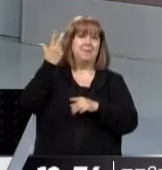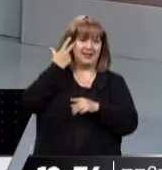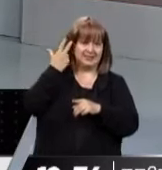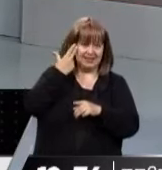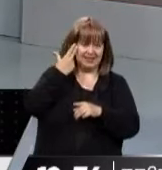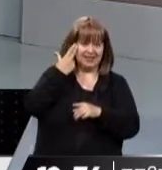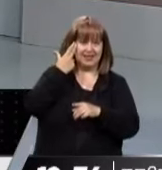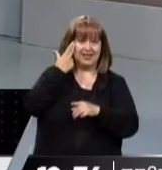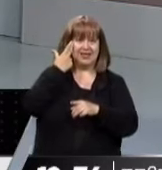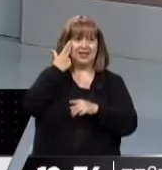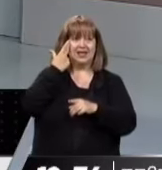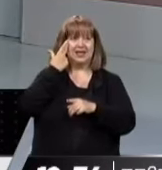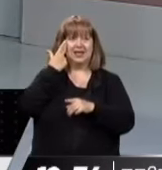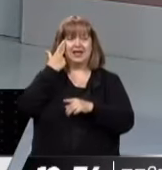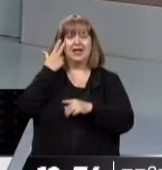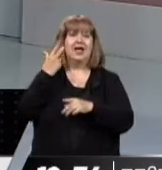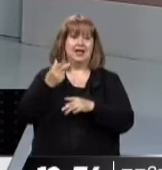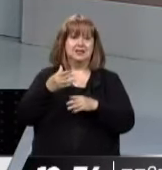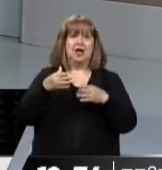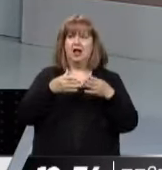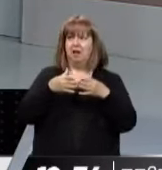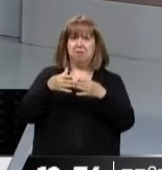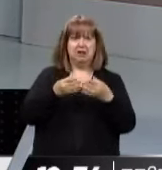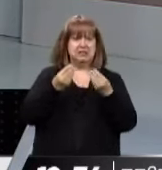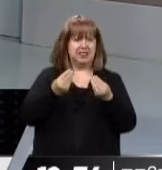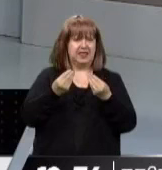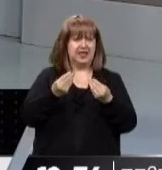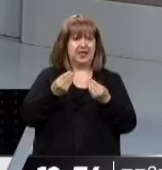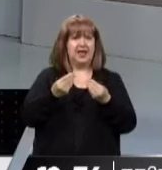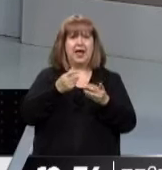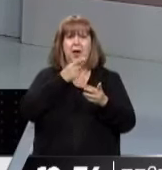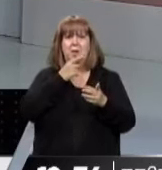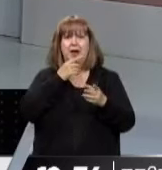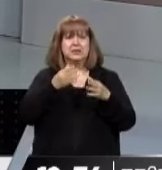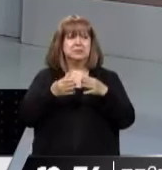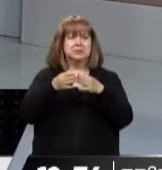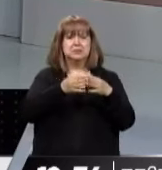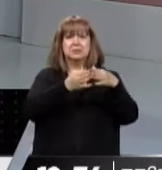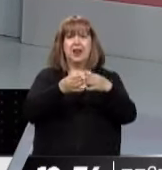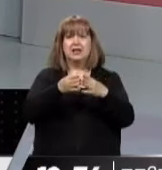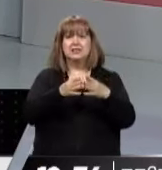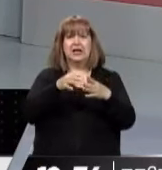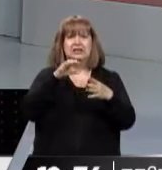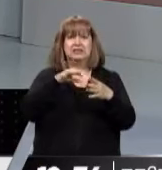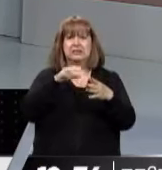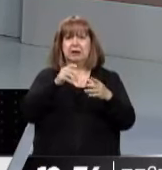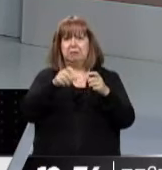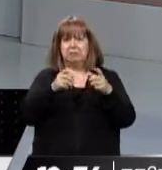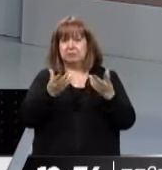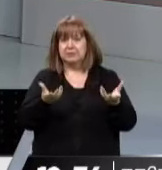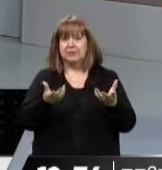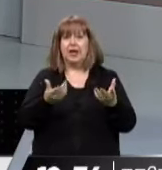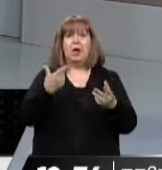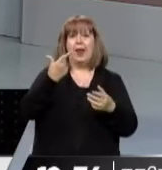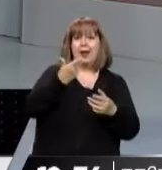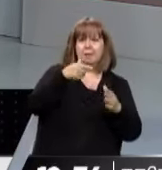lancha que apareció con un muerto, manchas de sangre. Mancha y la de lancha sangre, de había, supuestamente denunciaron un accidente, digamos, en la lancha. Bueno, había un